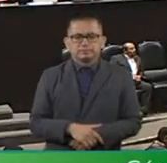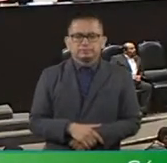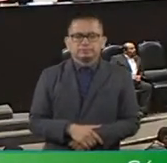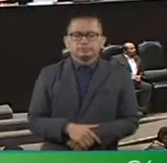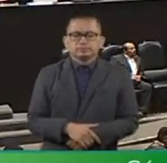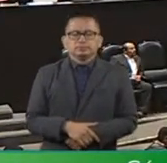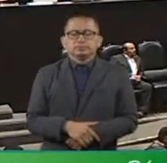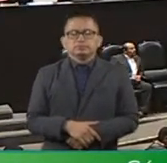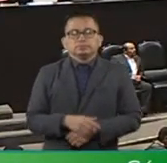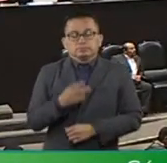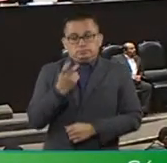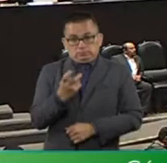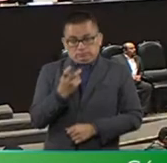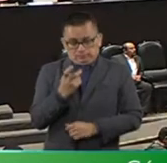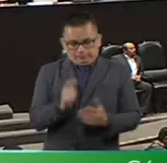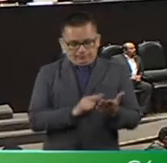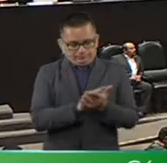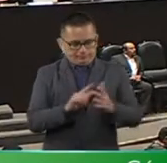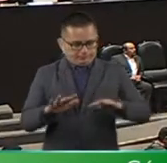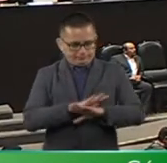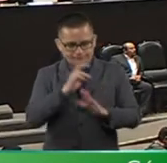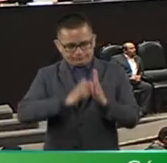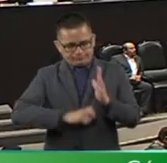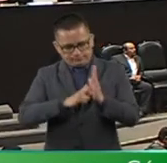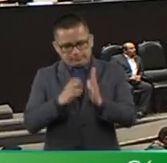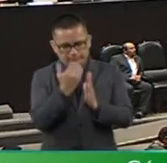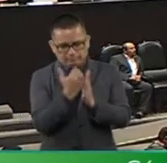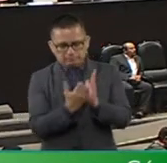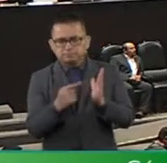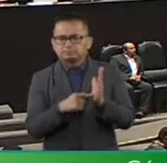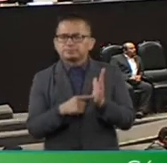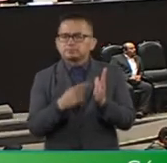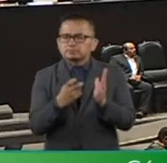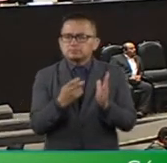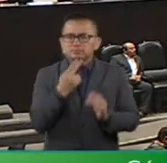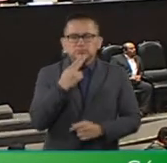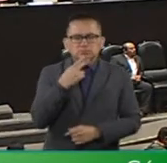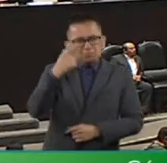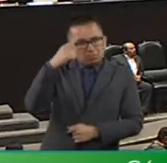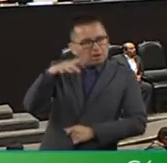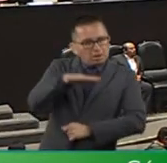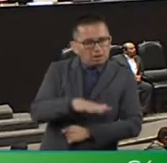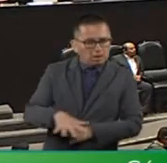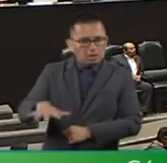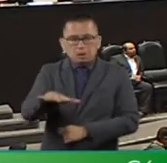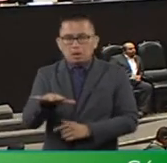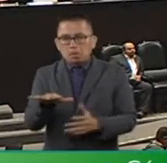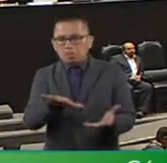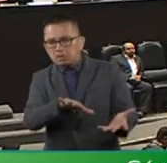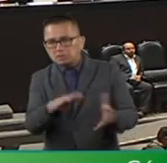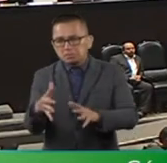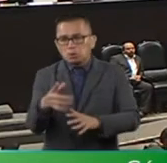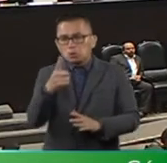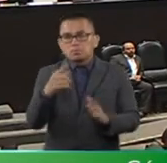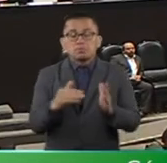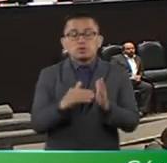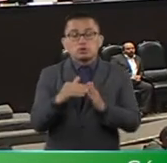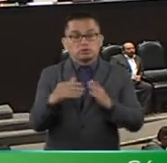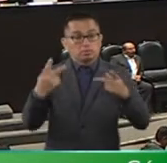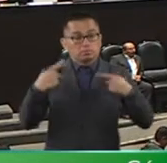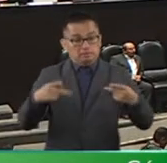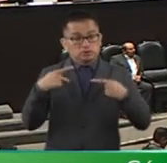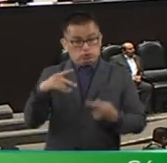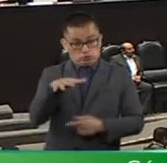de, con esta reforma, vamos a beneficiar más o menos a casi 1 millón de